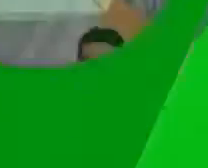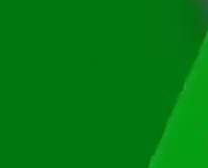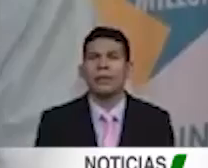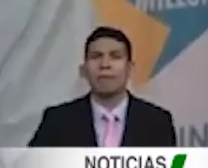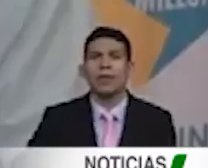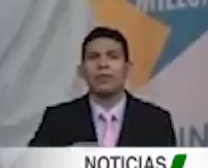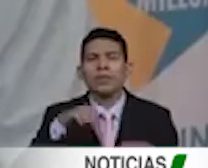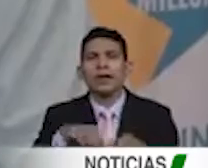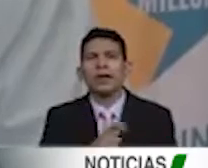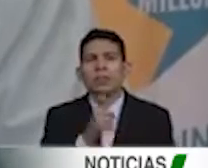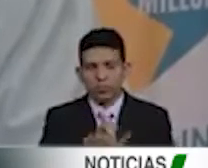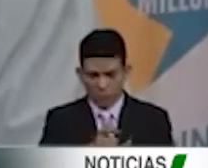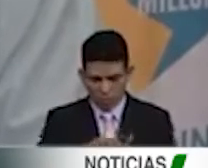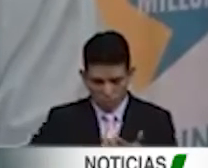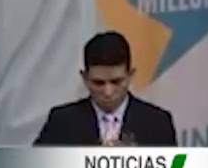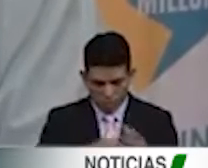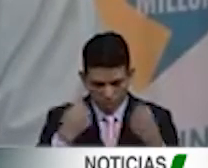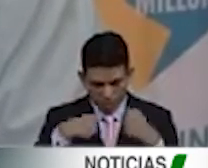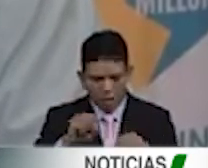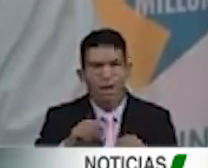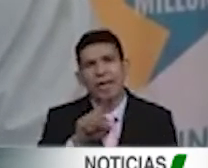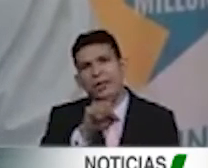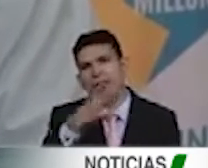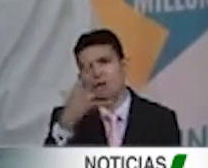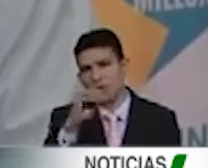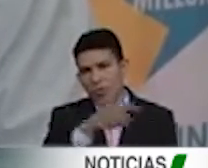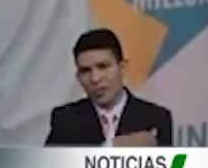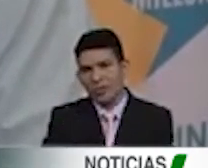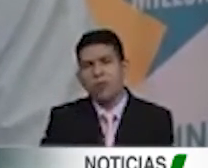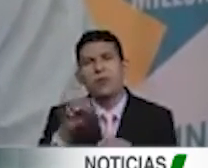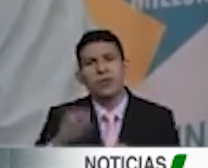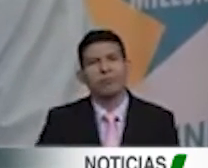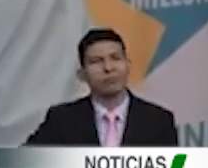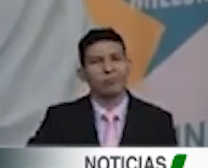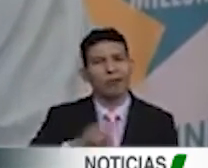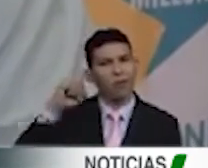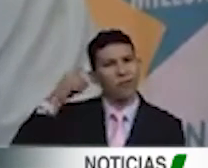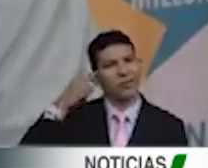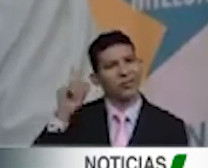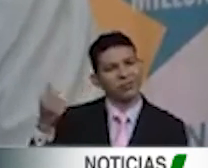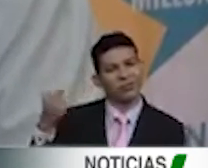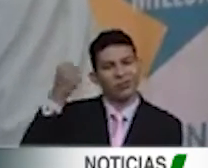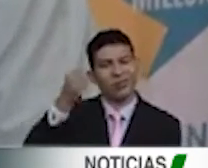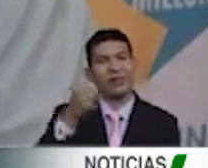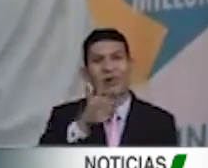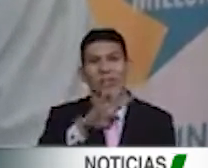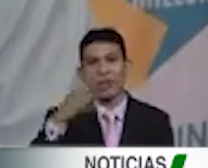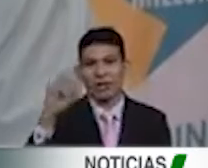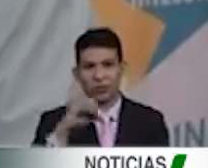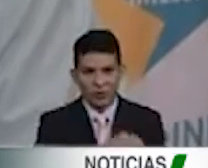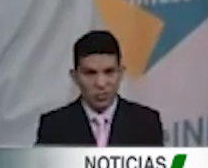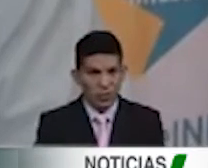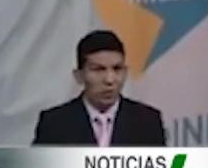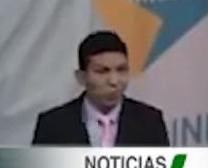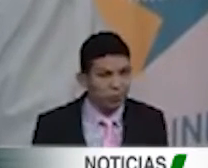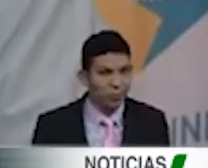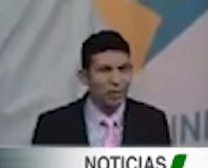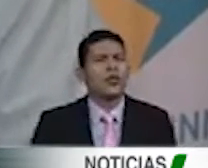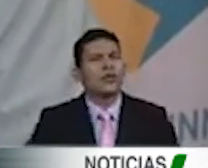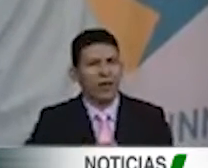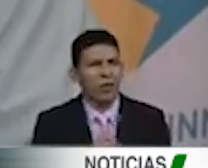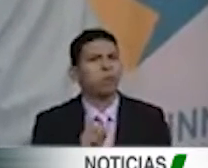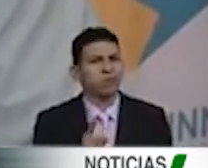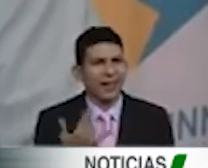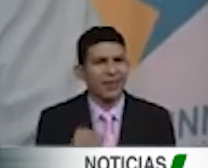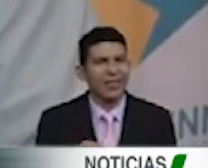Nosotros como municipio hicimos el esfuerzo, 150 millones, por la cual pues la gobernación coloca 450 millones. Nosotros lo